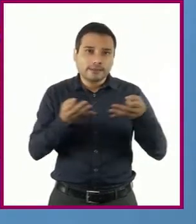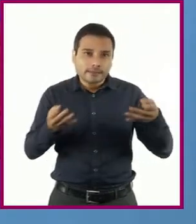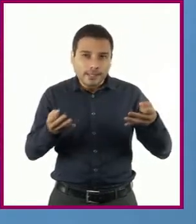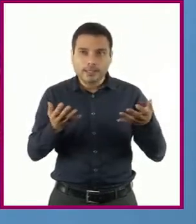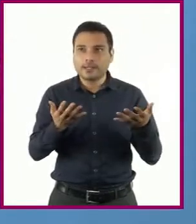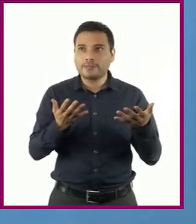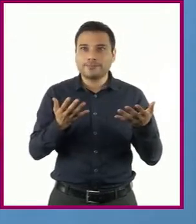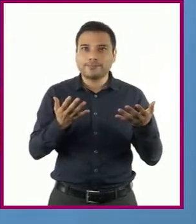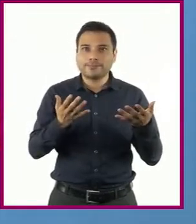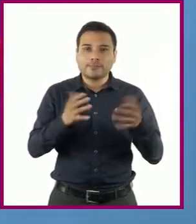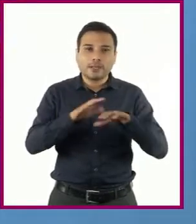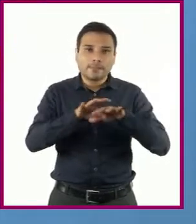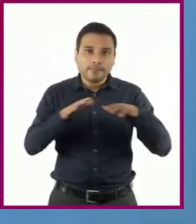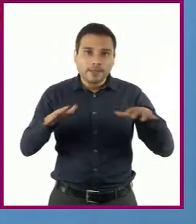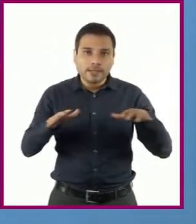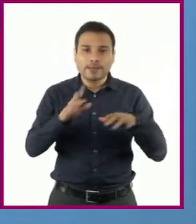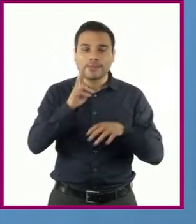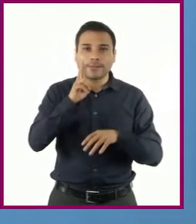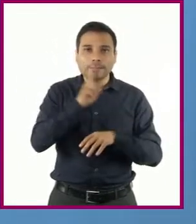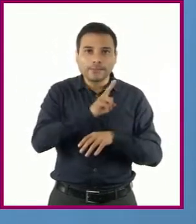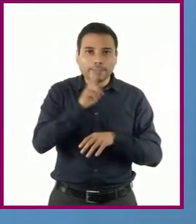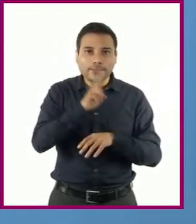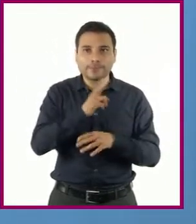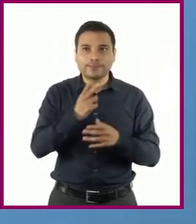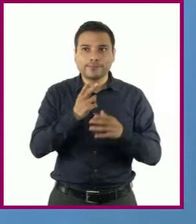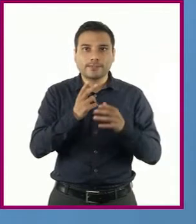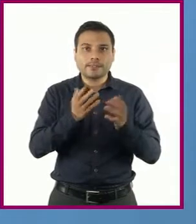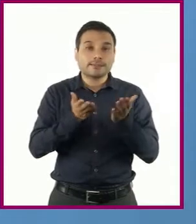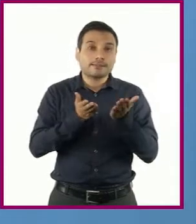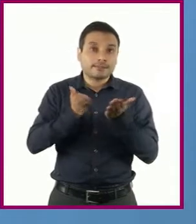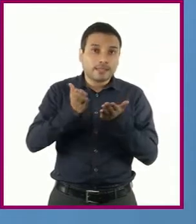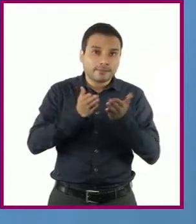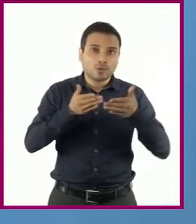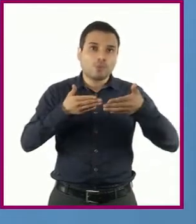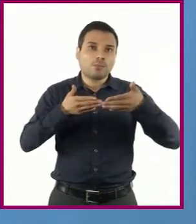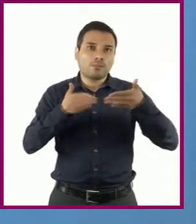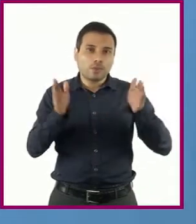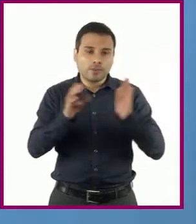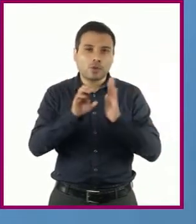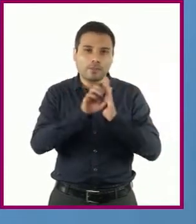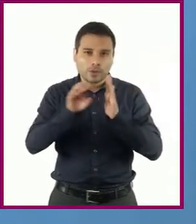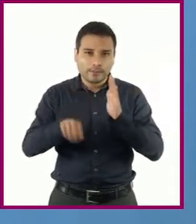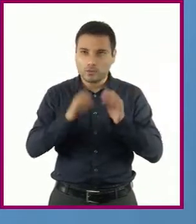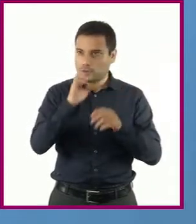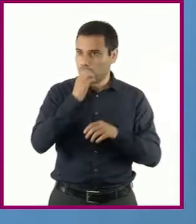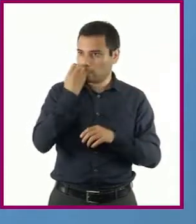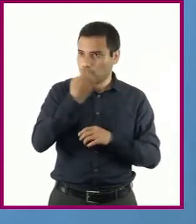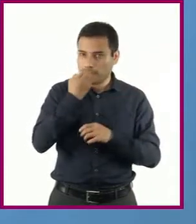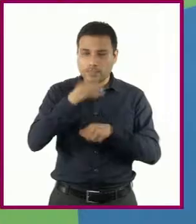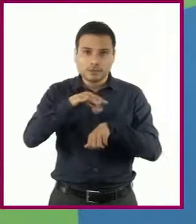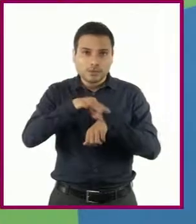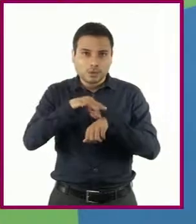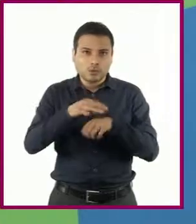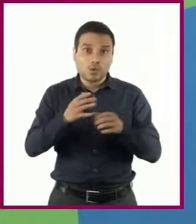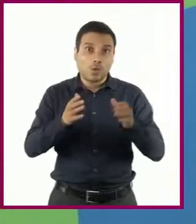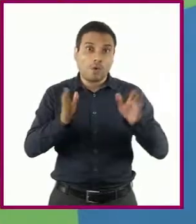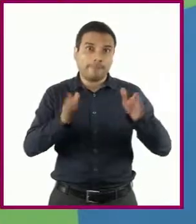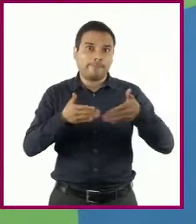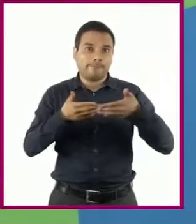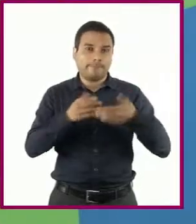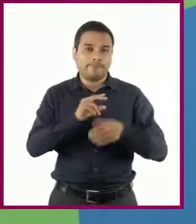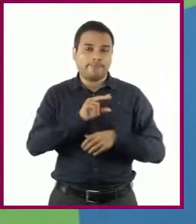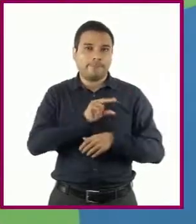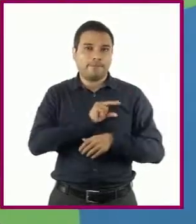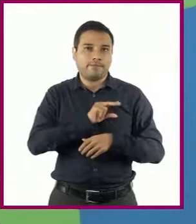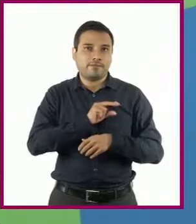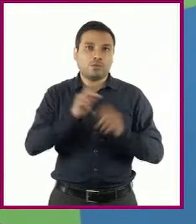o aire. Y los servicios pueden ser públicos, como la educación y la salud, o privados, como el turismo. Eso es